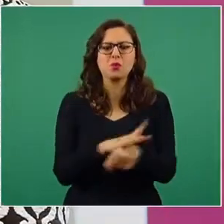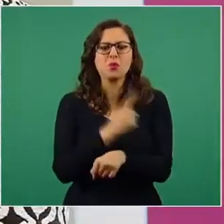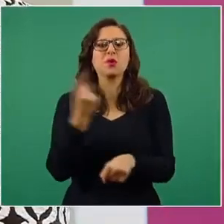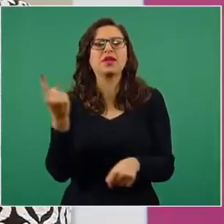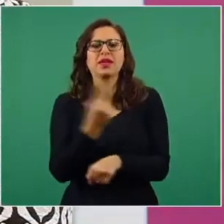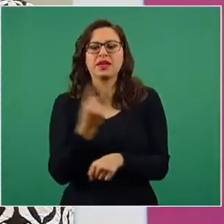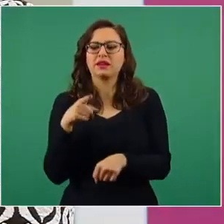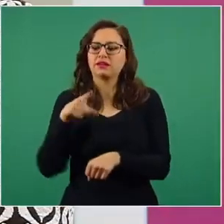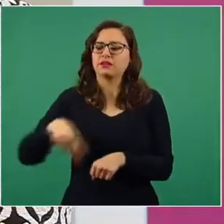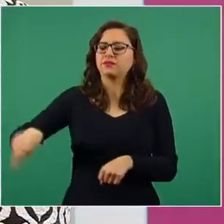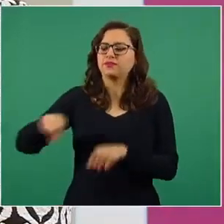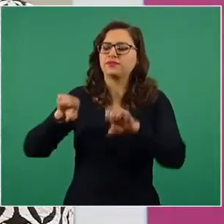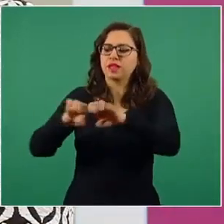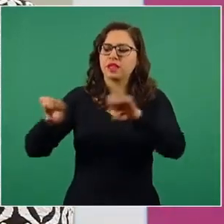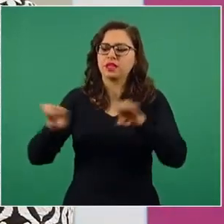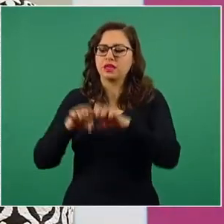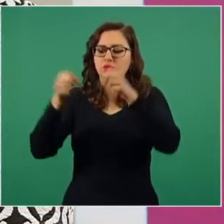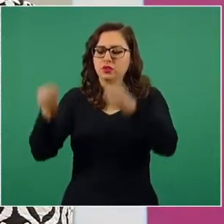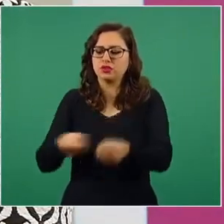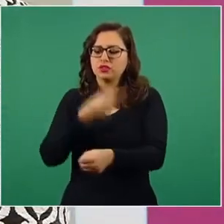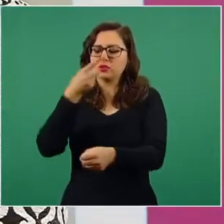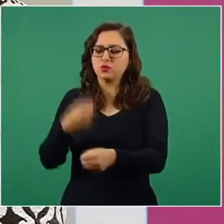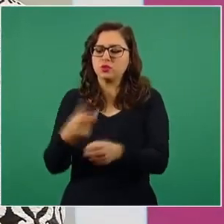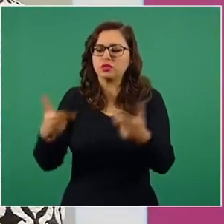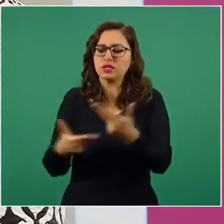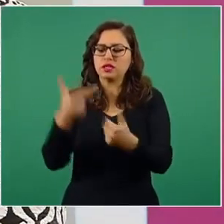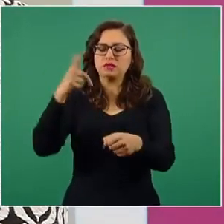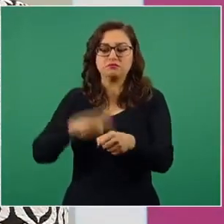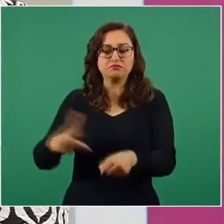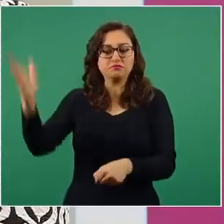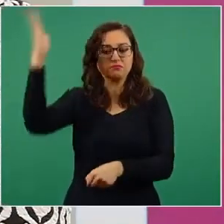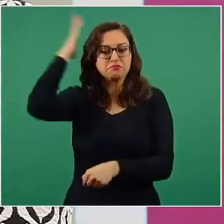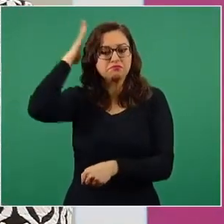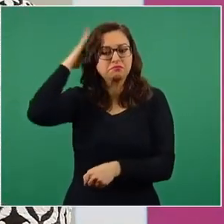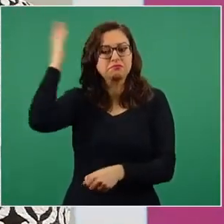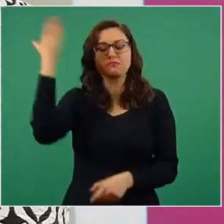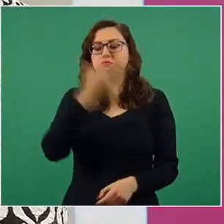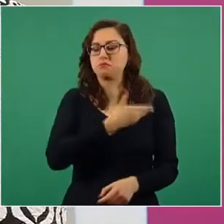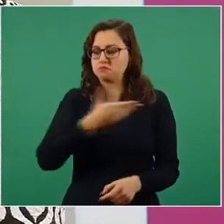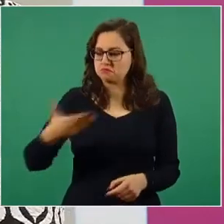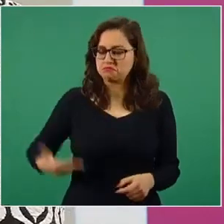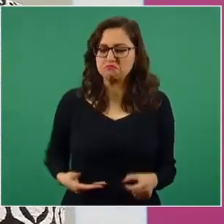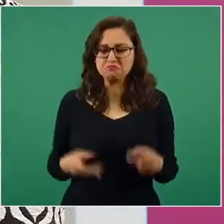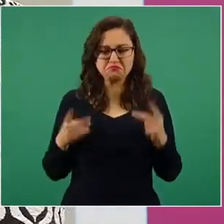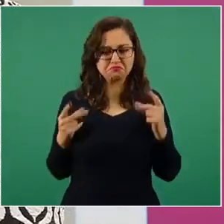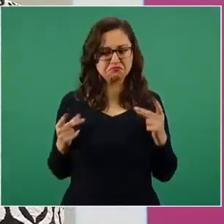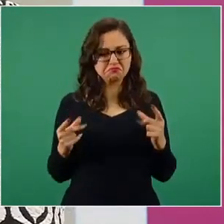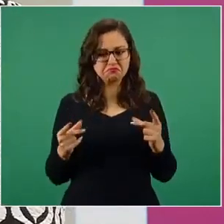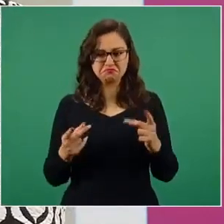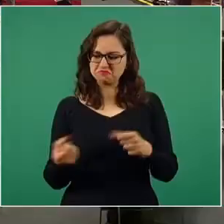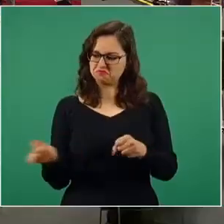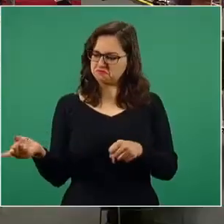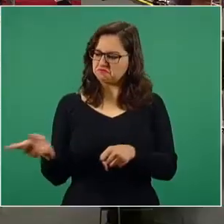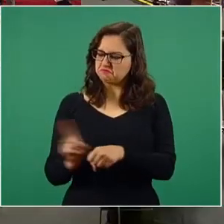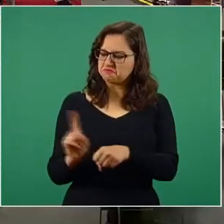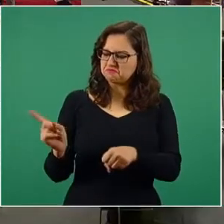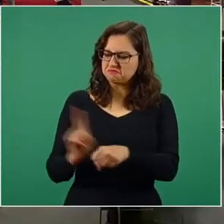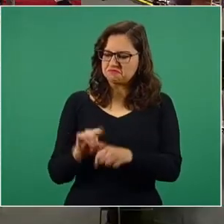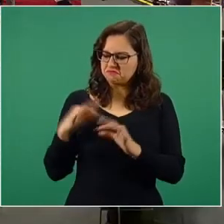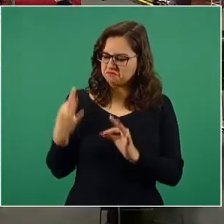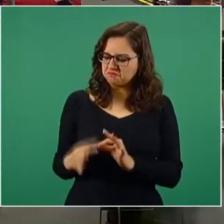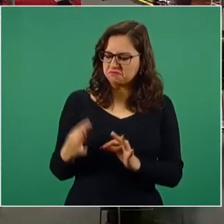del Gabinete de Seguridad Nacional, encabezado por el presidente de la República, que se reúne todos los días a